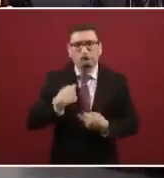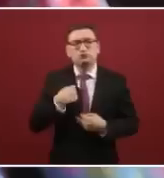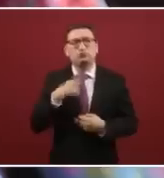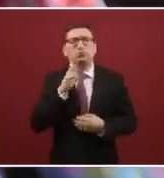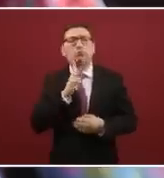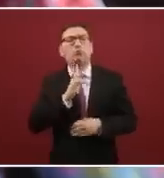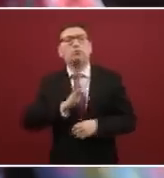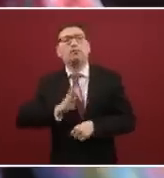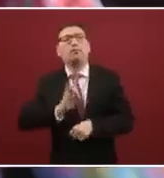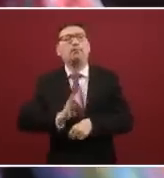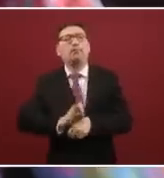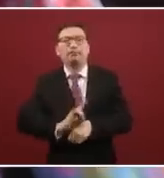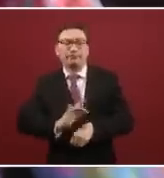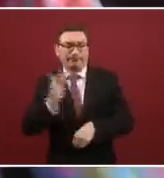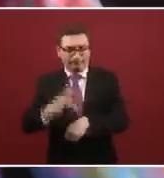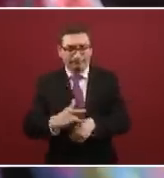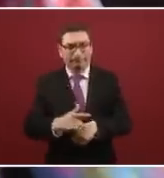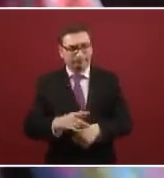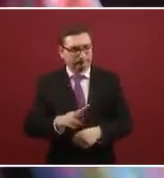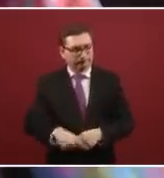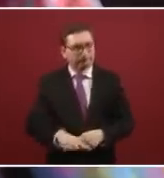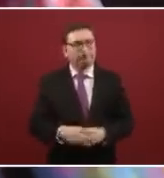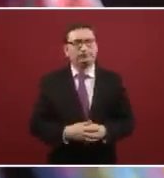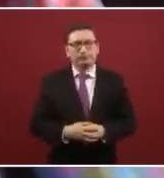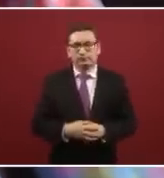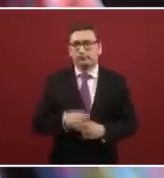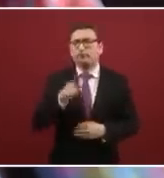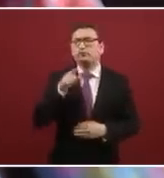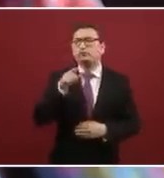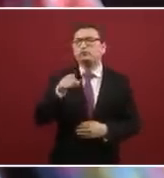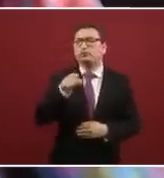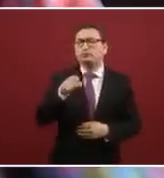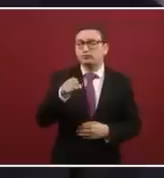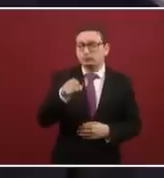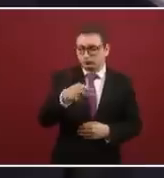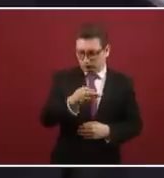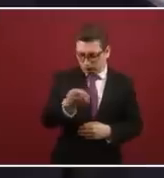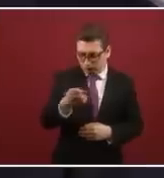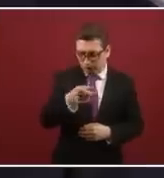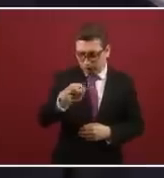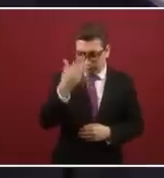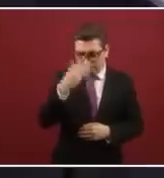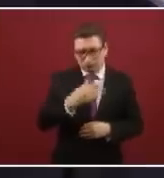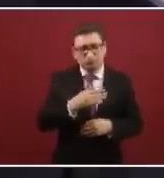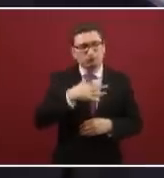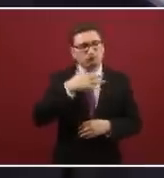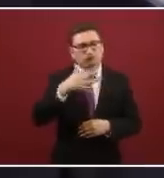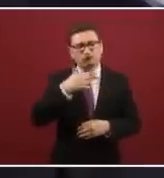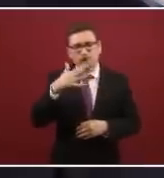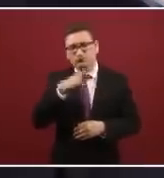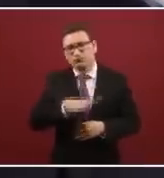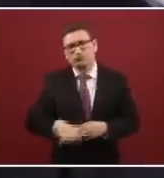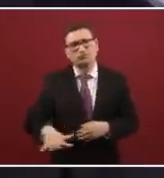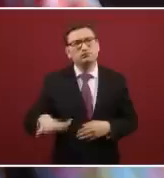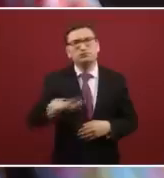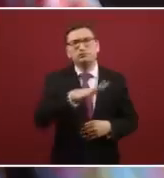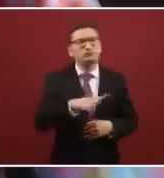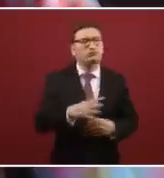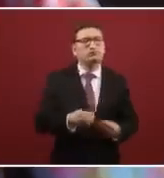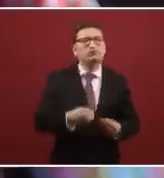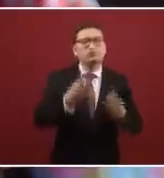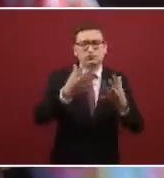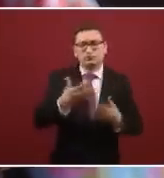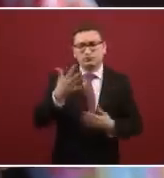simular esta situación. ¿Qué diagnóstico tiene usted de la corrupción que predomina en la